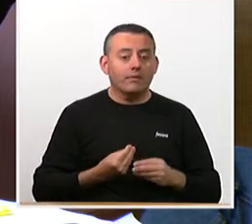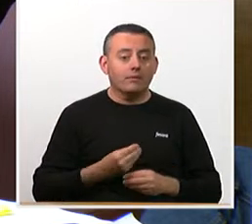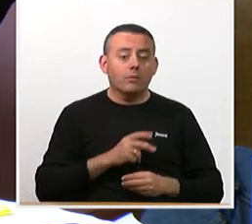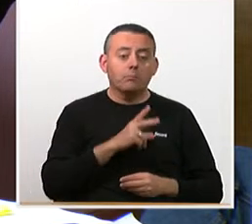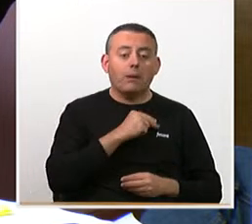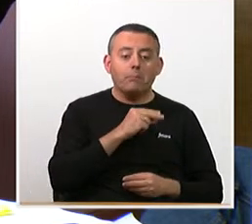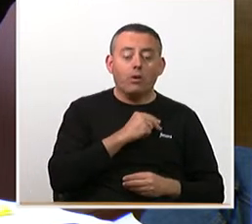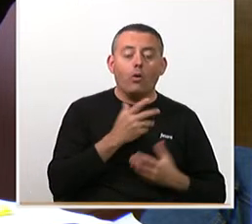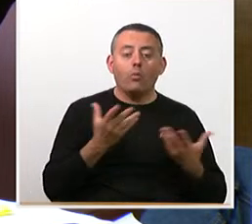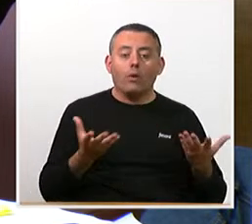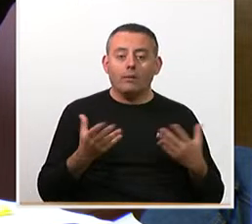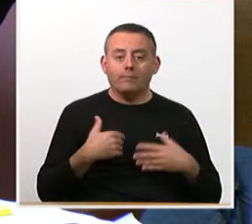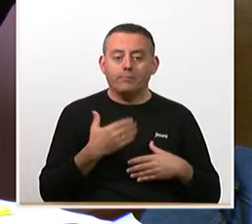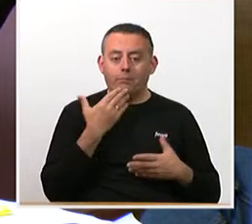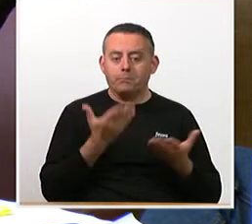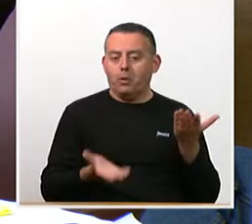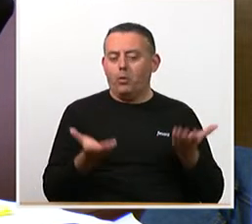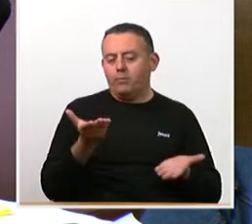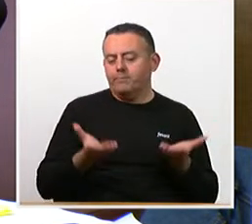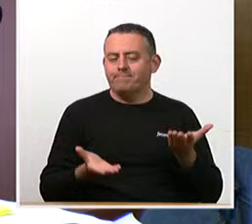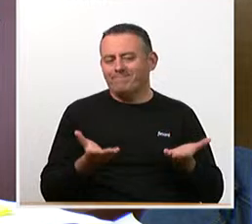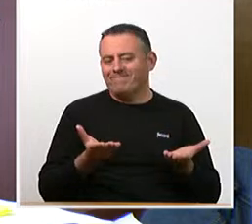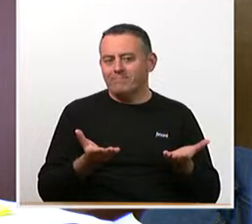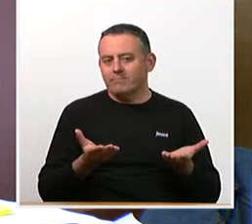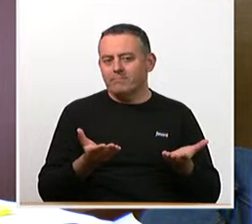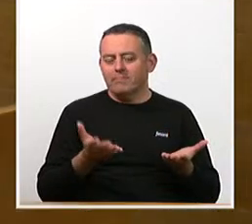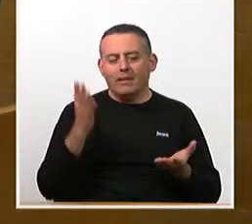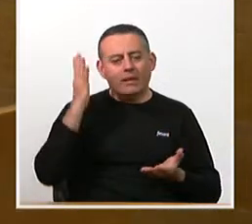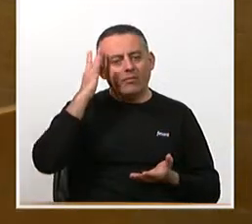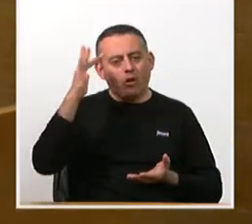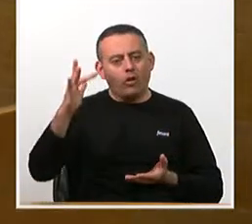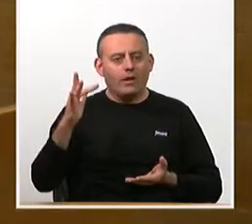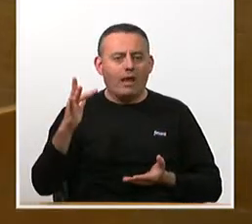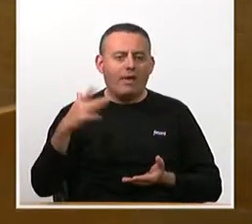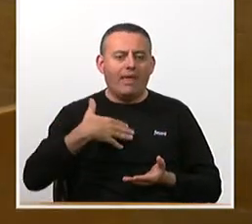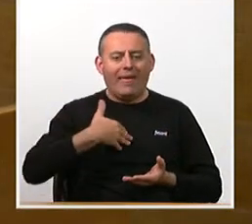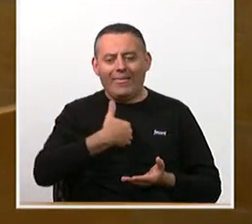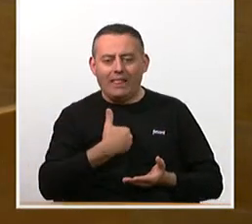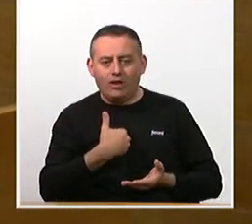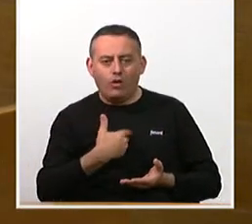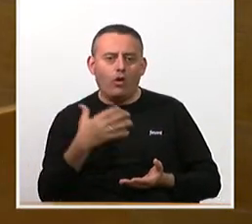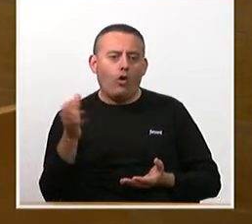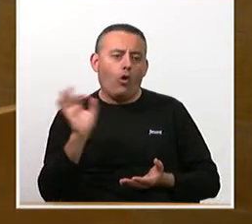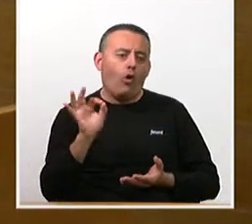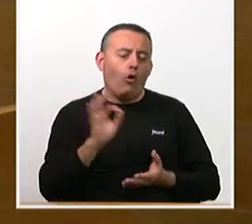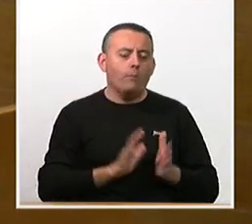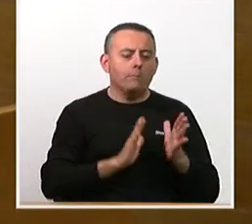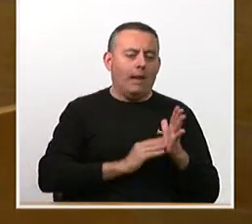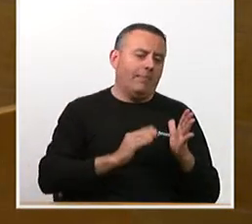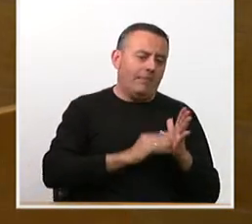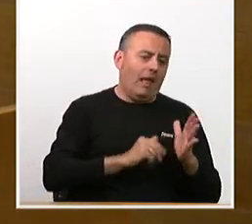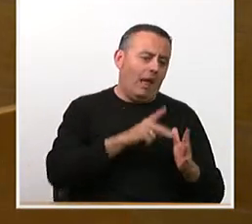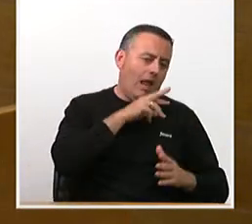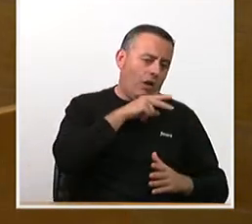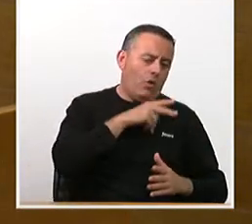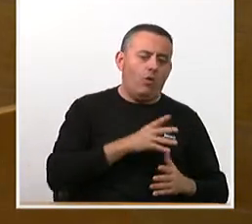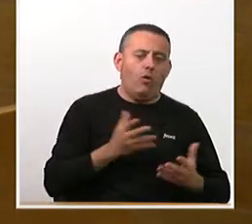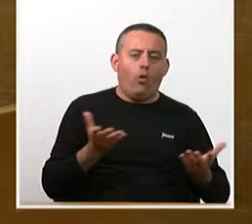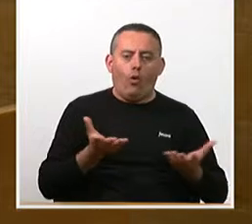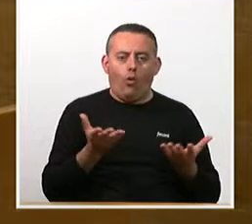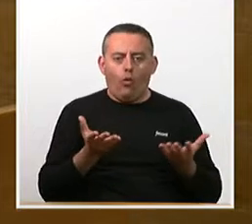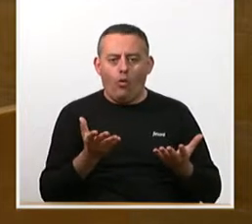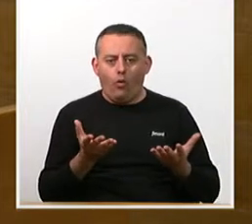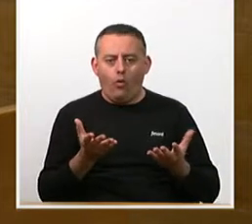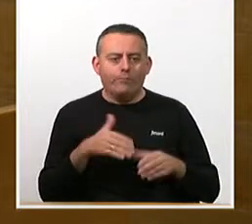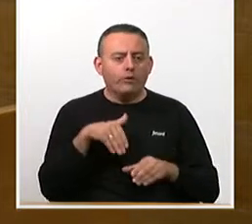variaciones pues era todo o o o ideología de género o tenían que ser en valenciano o tenían o tenía que ser con un